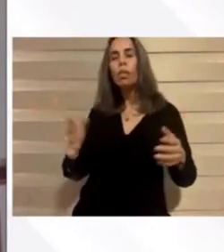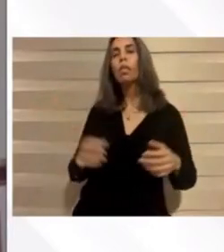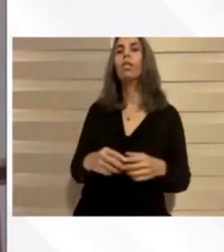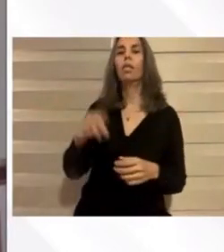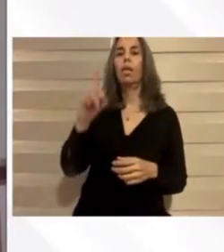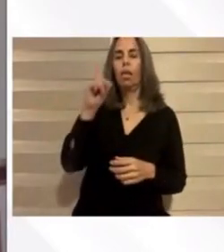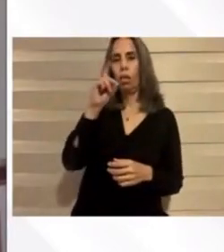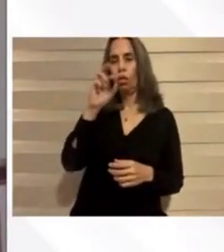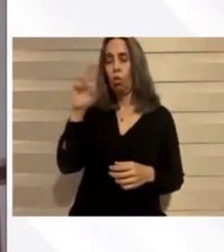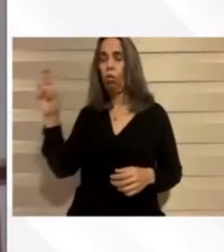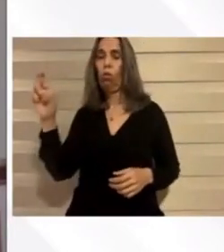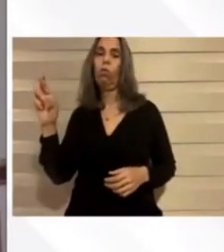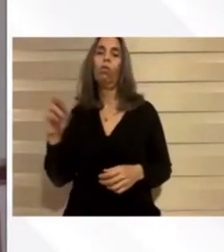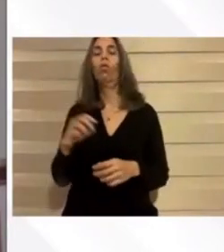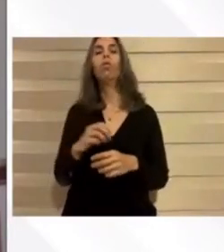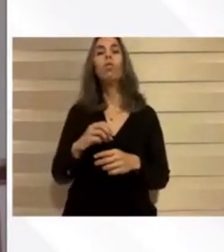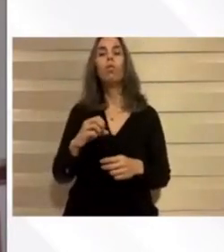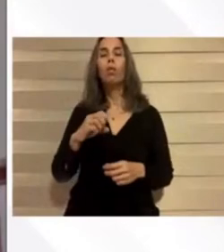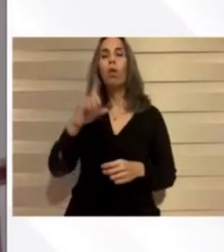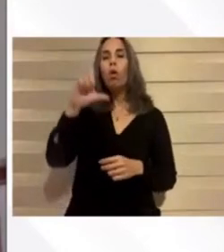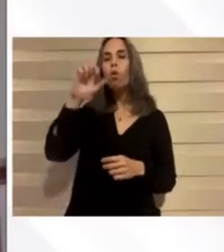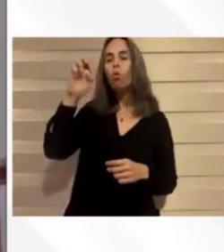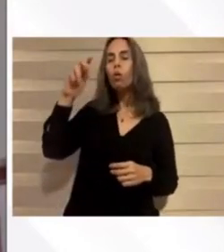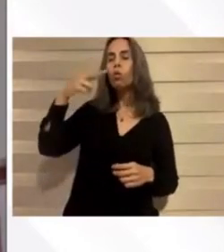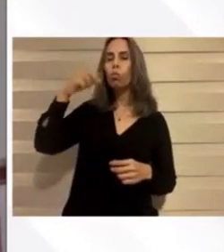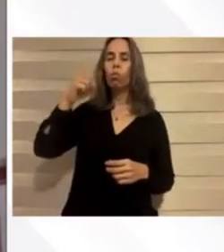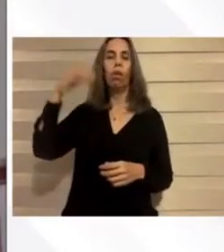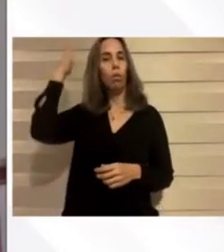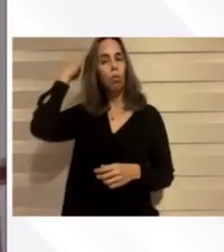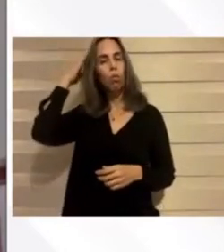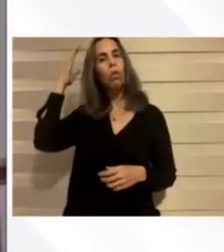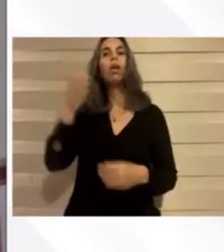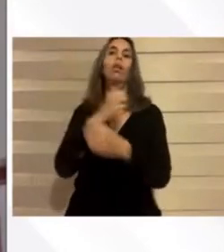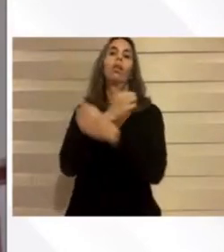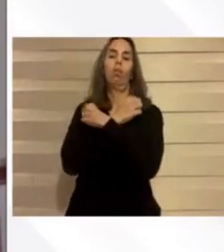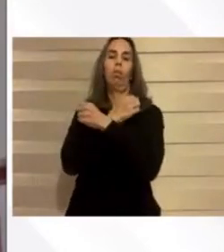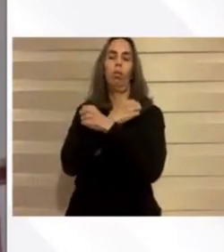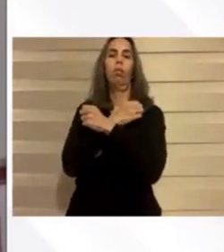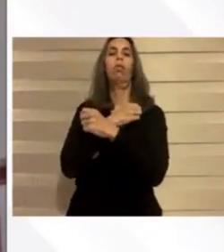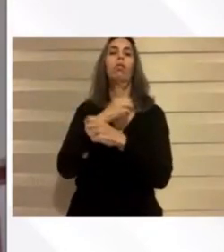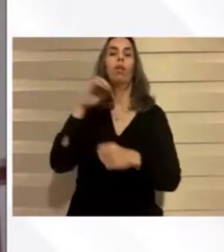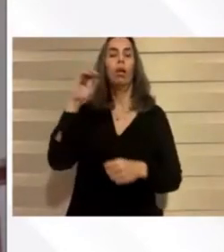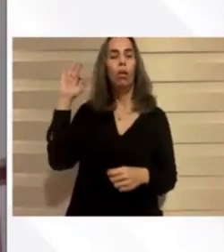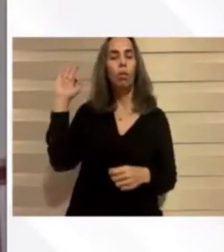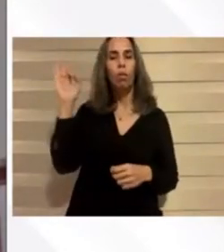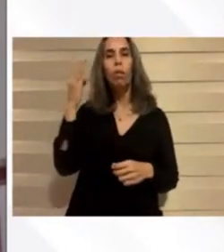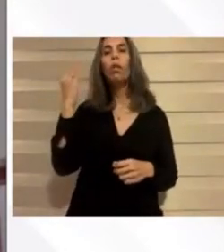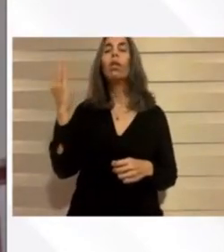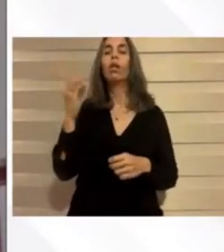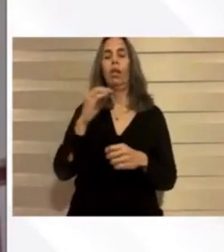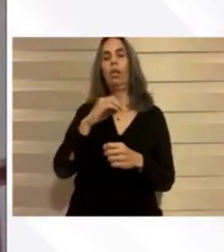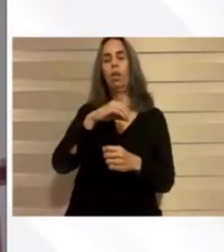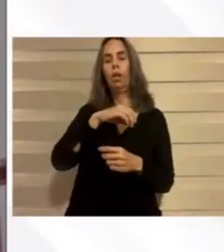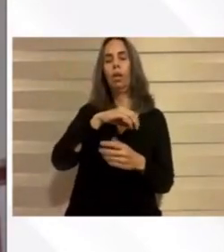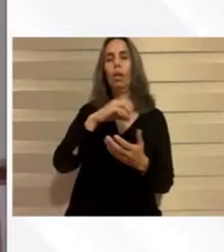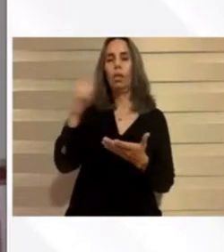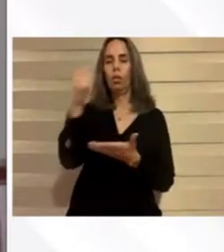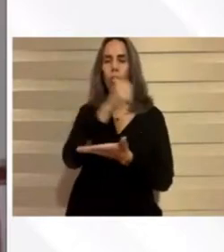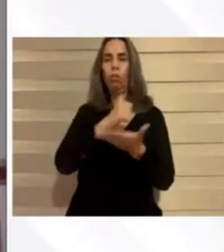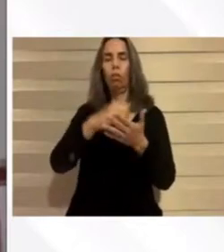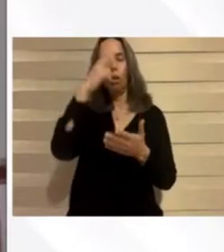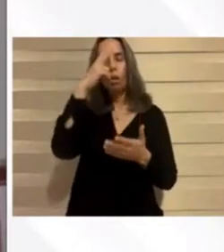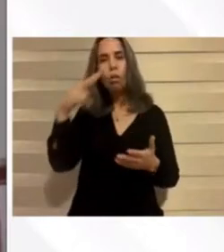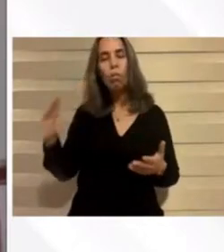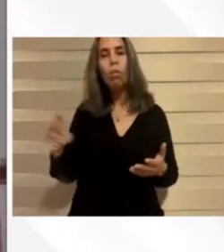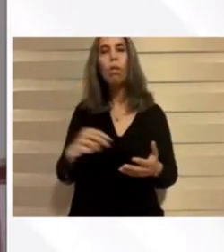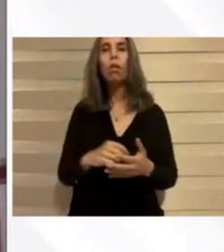Educativa Federal de la Ciudad de México, y por supuesto agradecer también de manera particular a la maestra